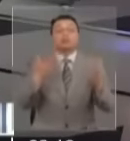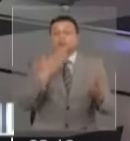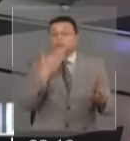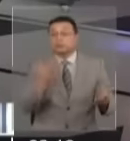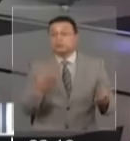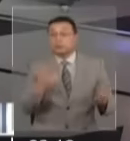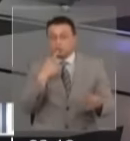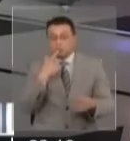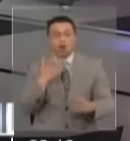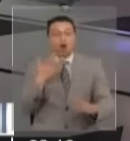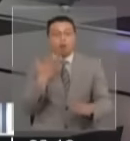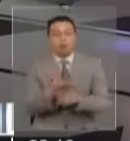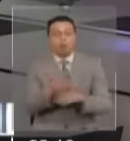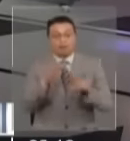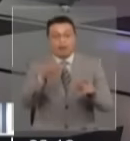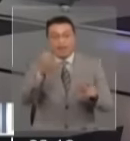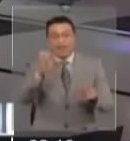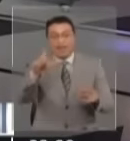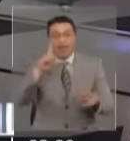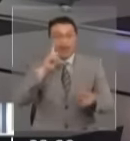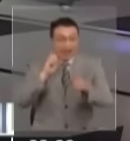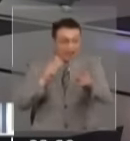No es la propuesta de la señora Molina, es la propuesta de la ciudadanía.